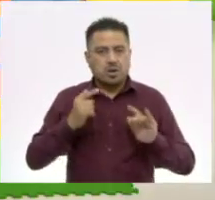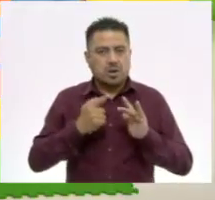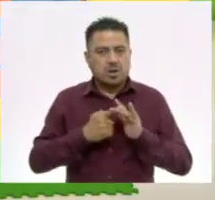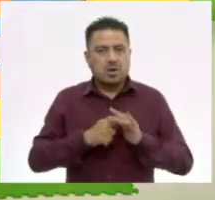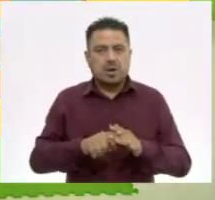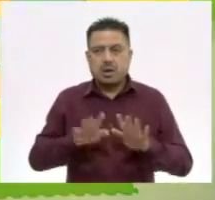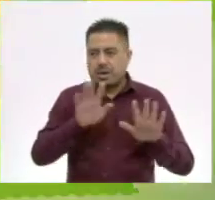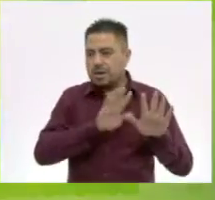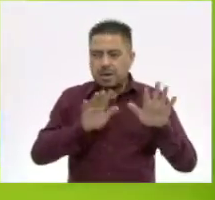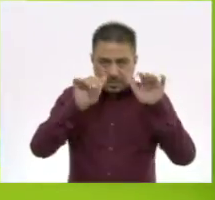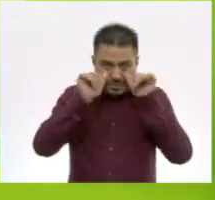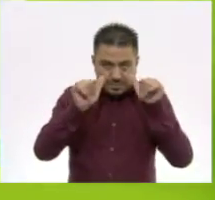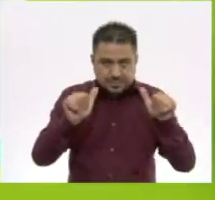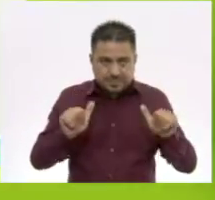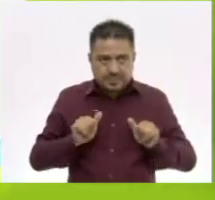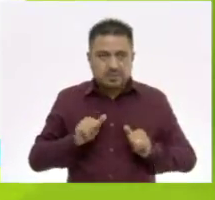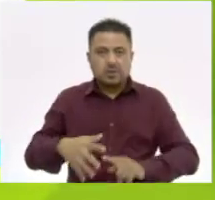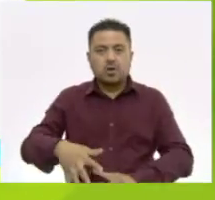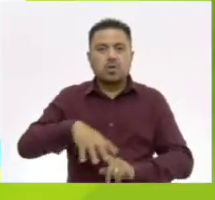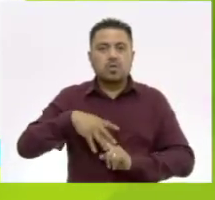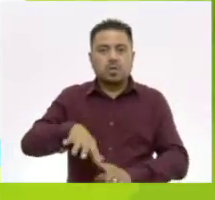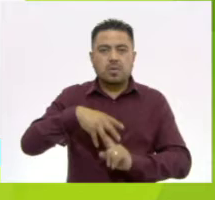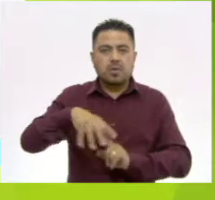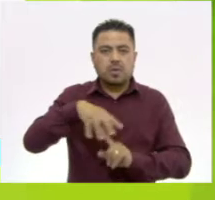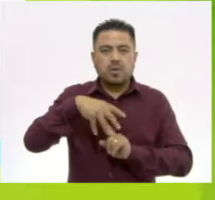atentas y atentos campana